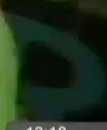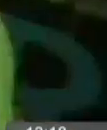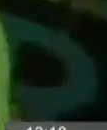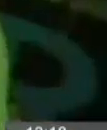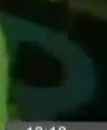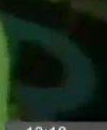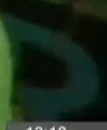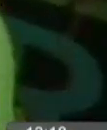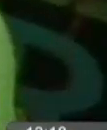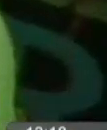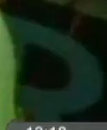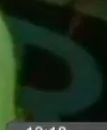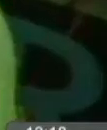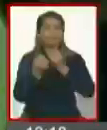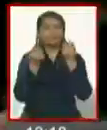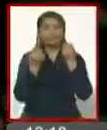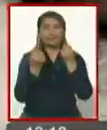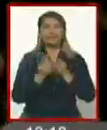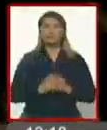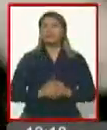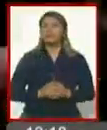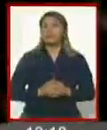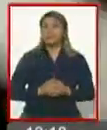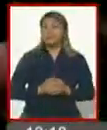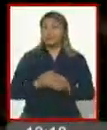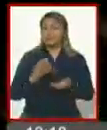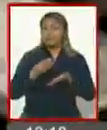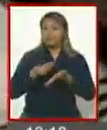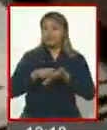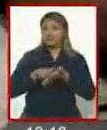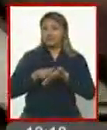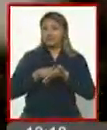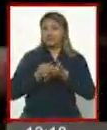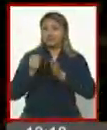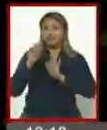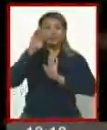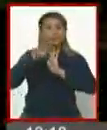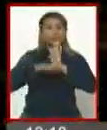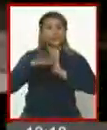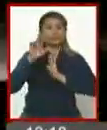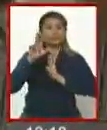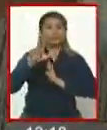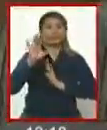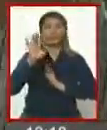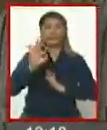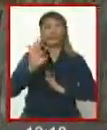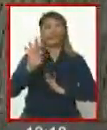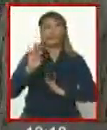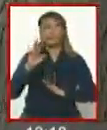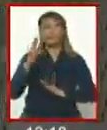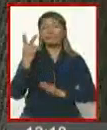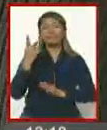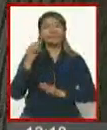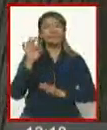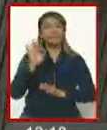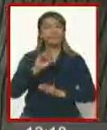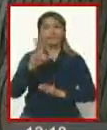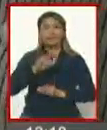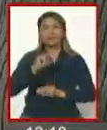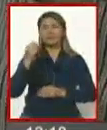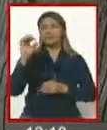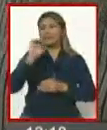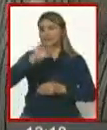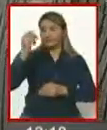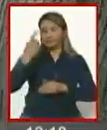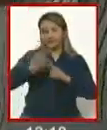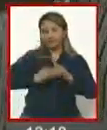de junio modificar el cálculo de la tasa de referencia en moneda nacional y rebajar del 3,45 al 2,32% para este